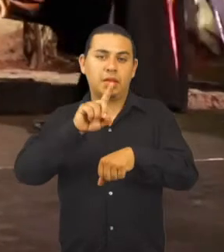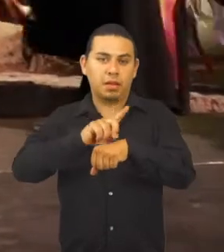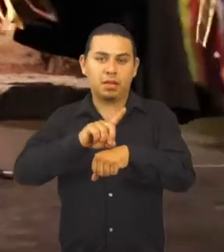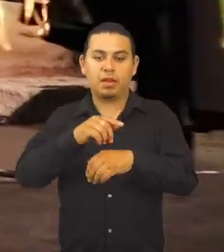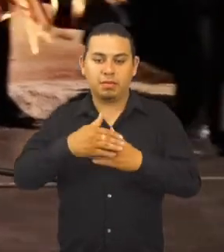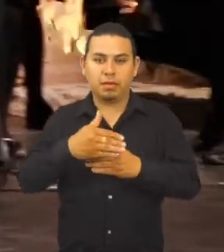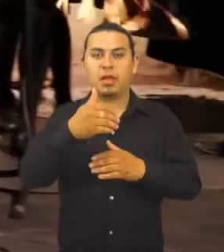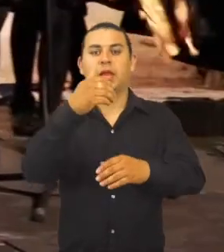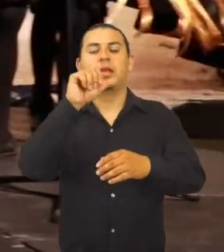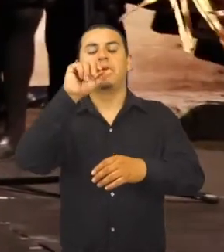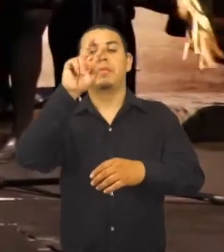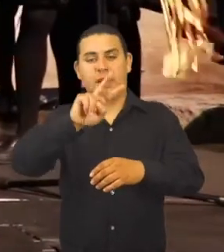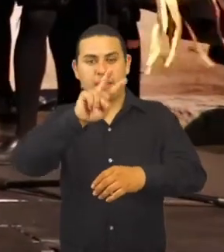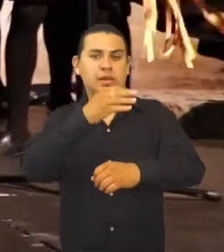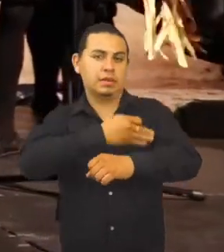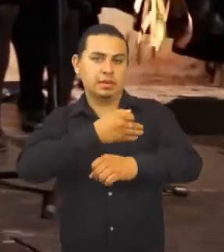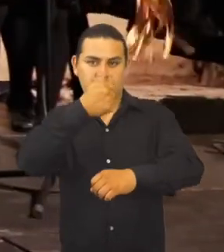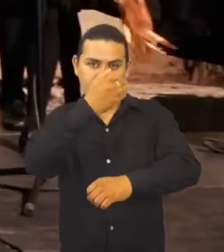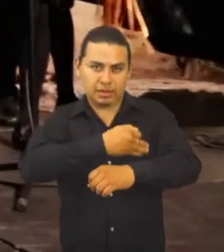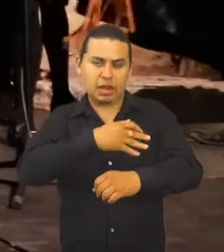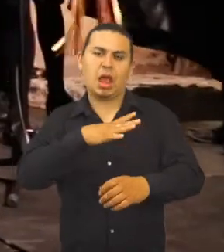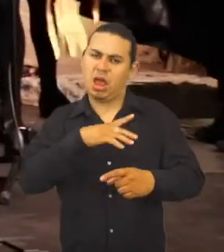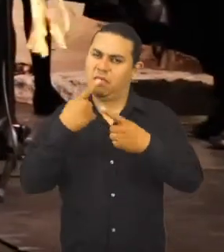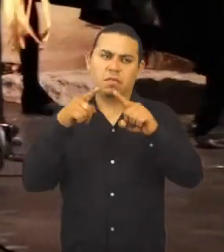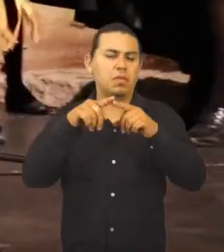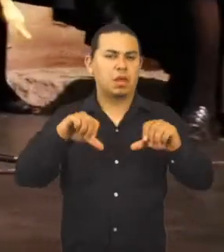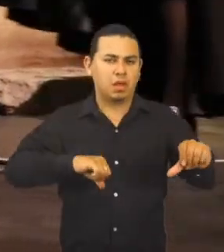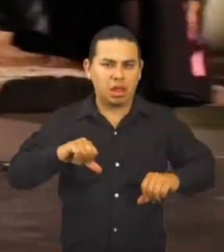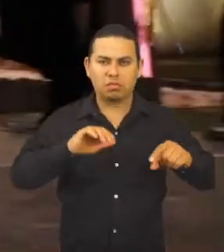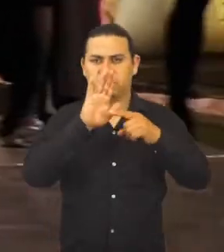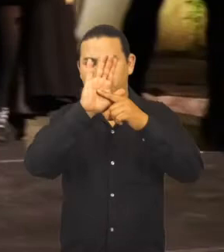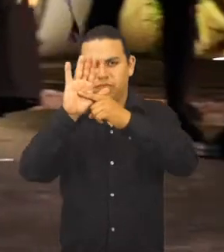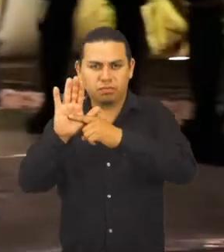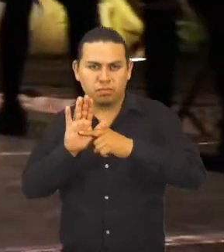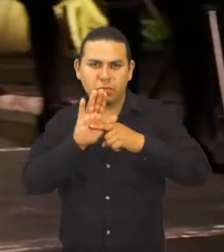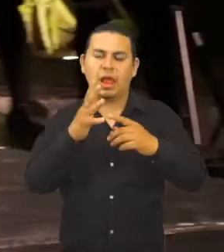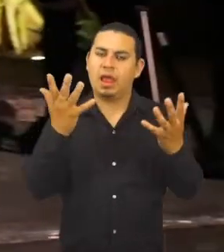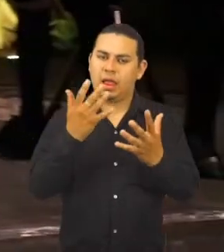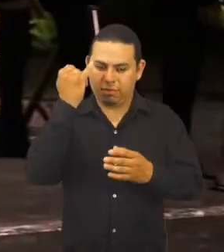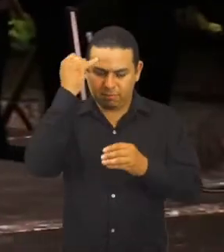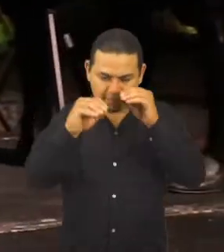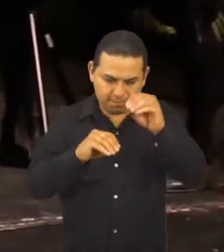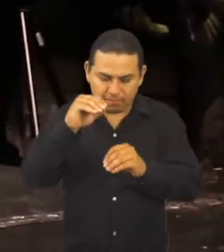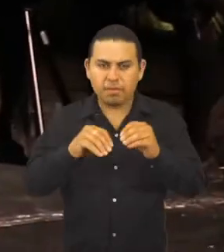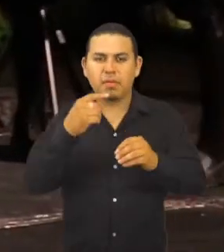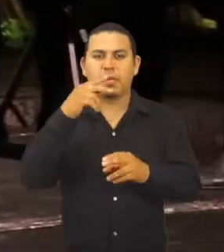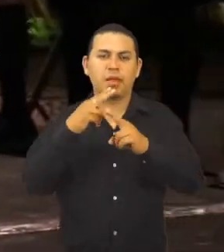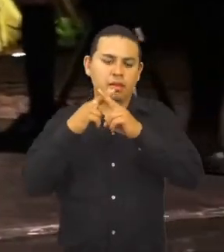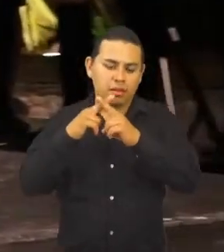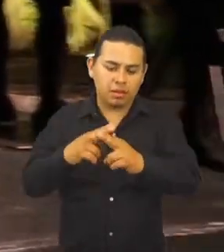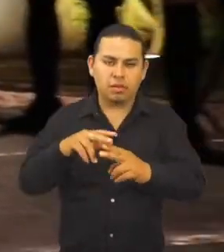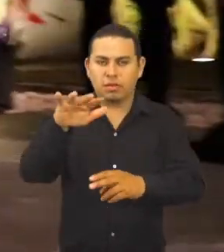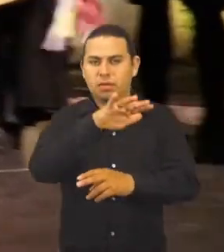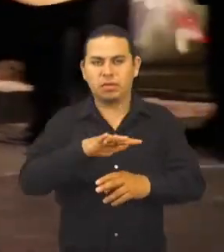16 vamos a tocar bajo laurel a las 6 de la tarde. Esos son algunos eventos que vamos que estamos haciendo por el